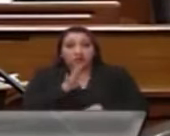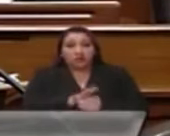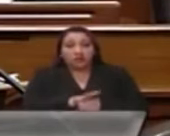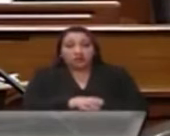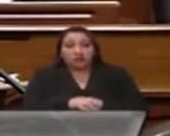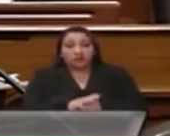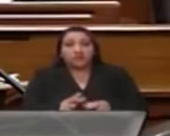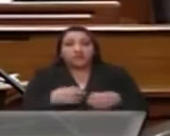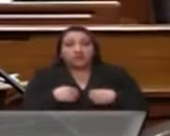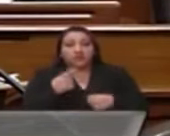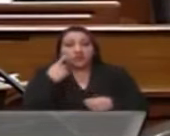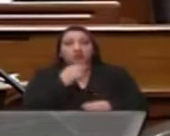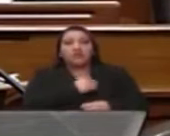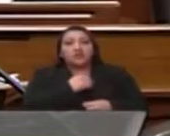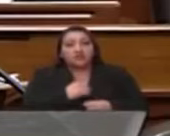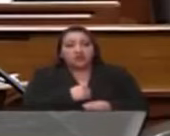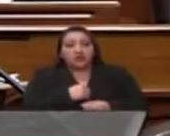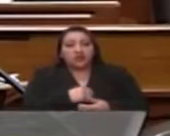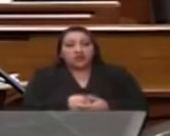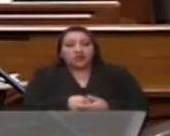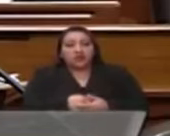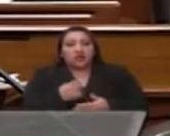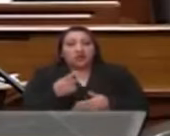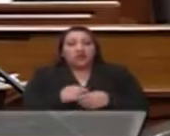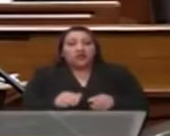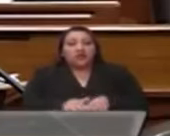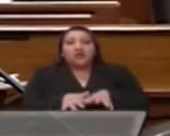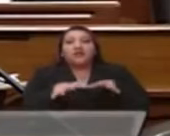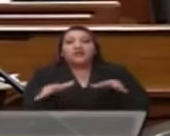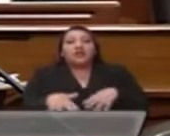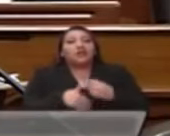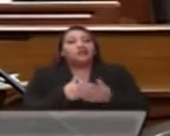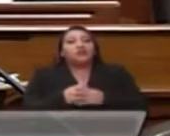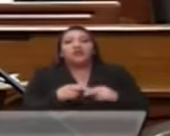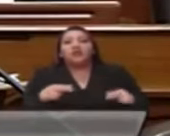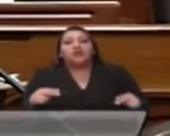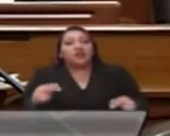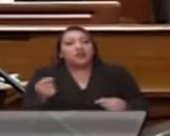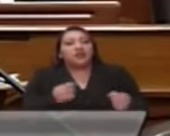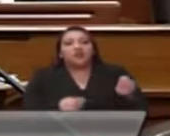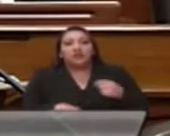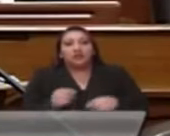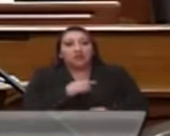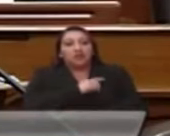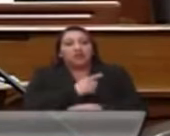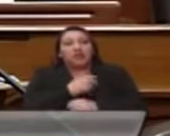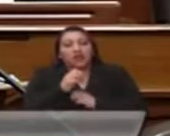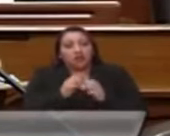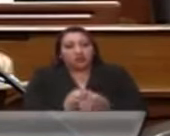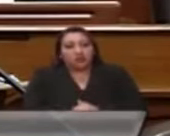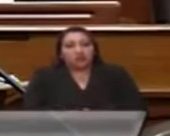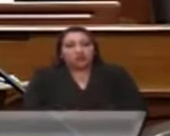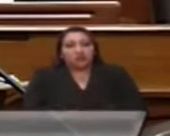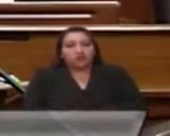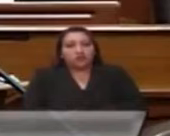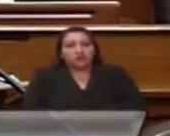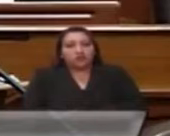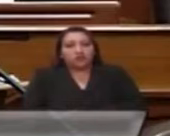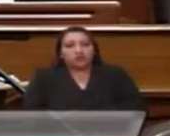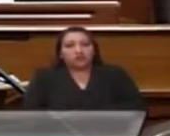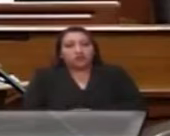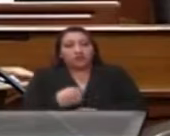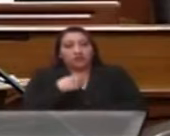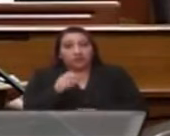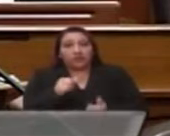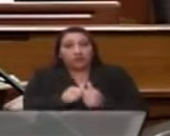compromiso asumido por los ministros que se extiende a todos los niveles de la administración del Poder Ejecutivo. Les